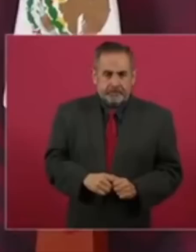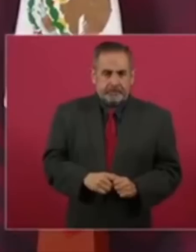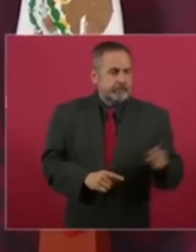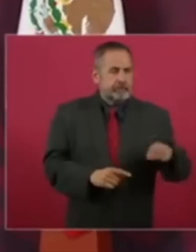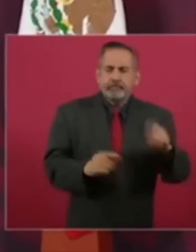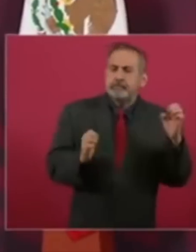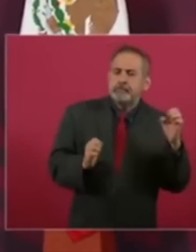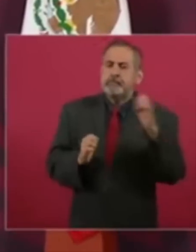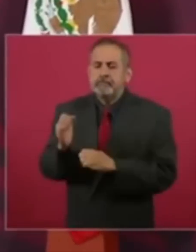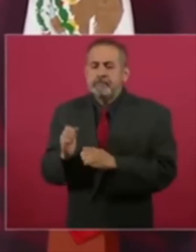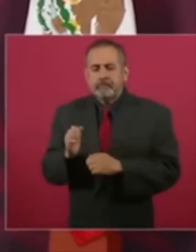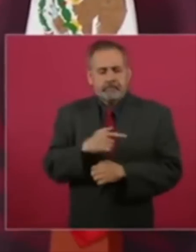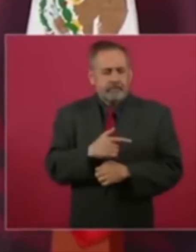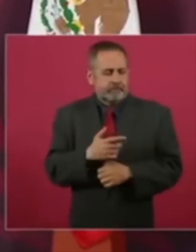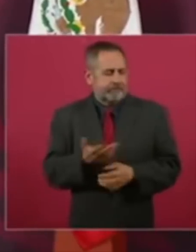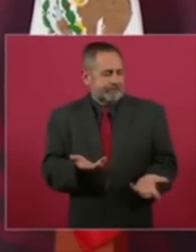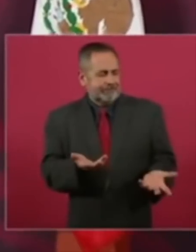quisieron engañar.